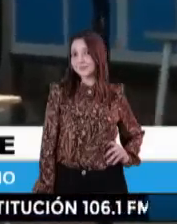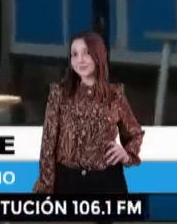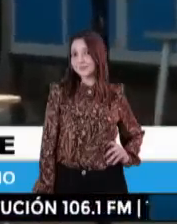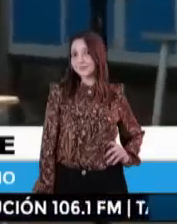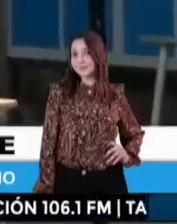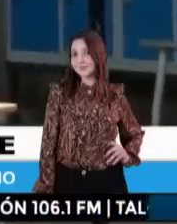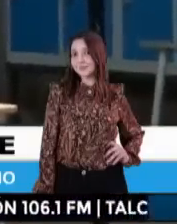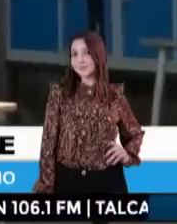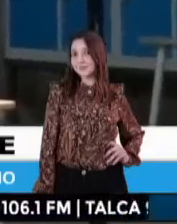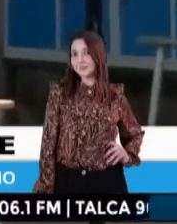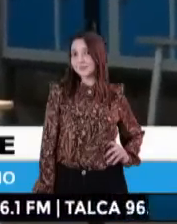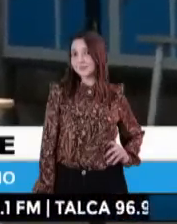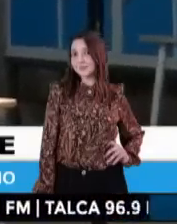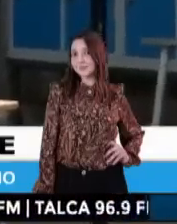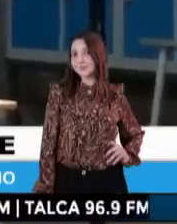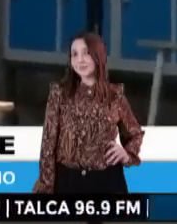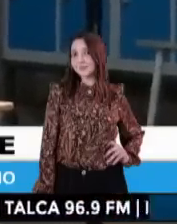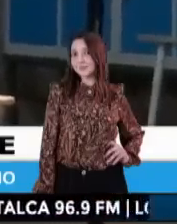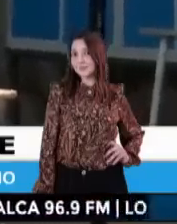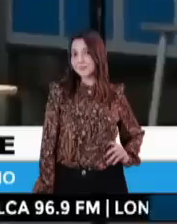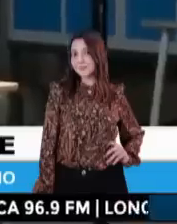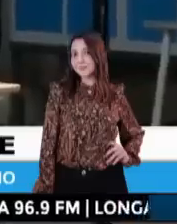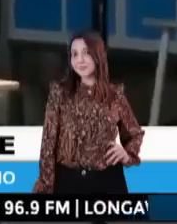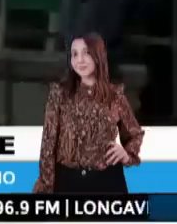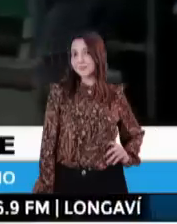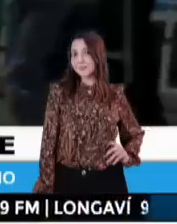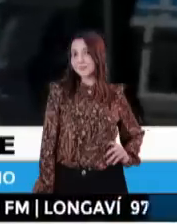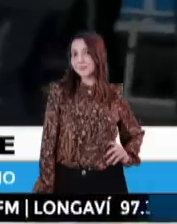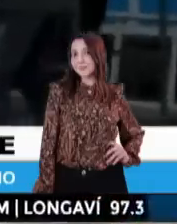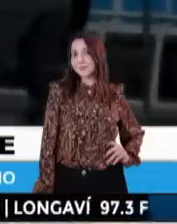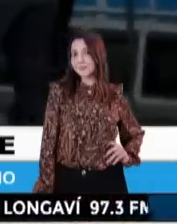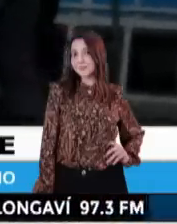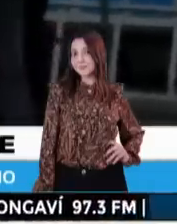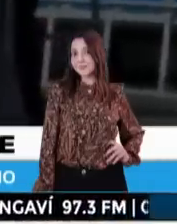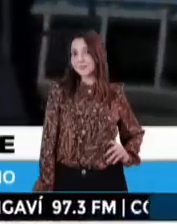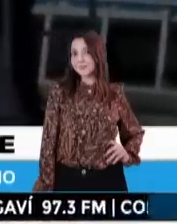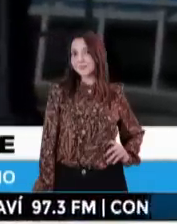más recurrente ya en estas últimas semanas de cara al plebiscito.